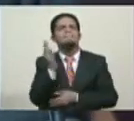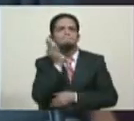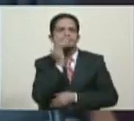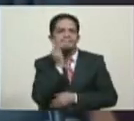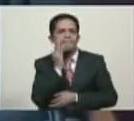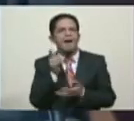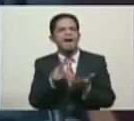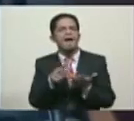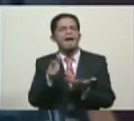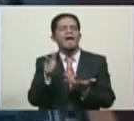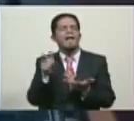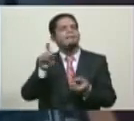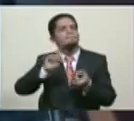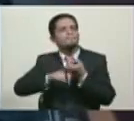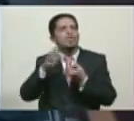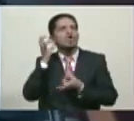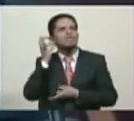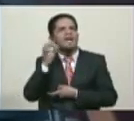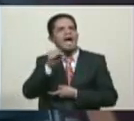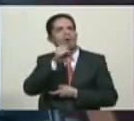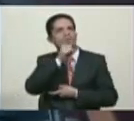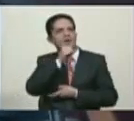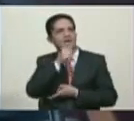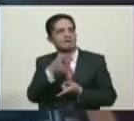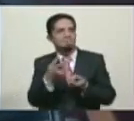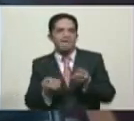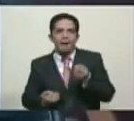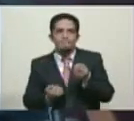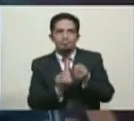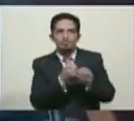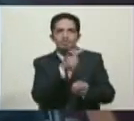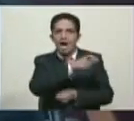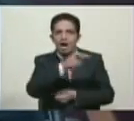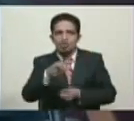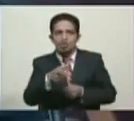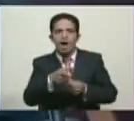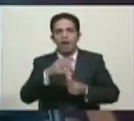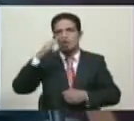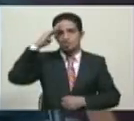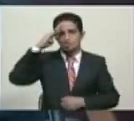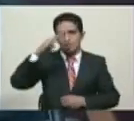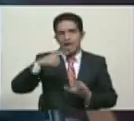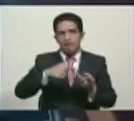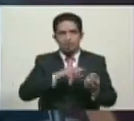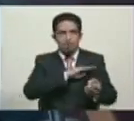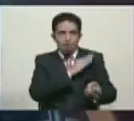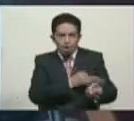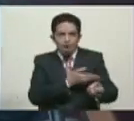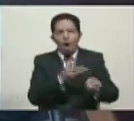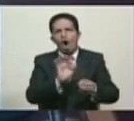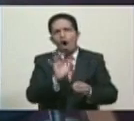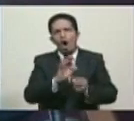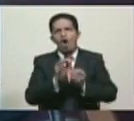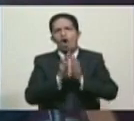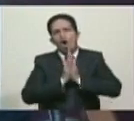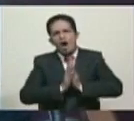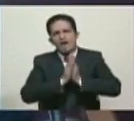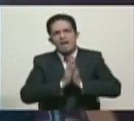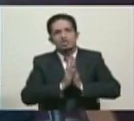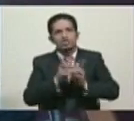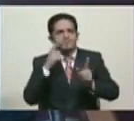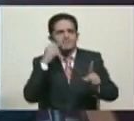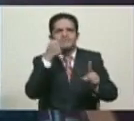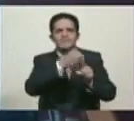esposas, abuelitas que acompañaron a nuestros soldados con sus oraciones y su valor en todas las batallas por la